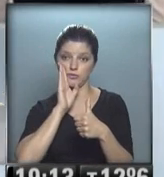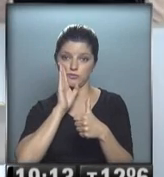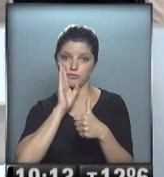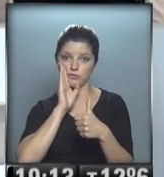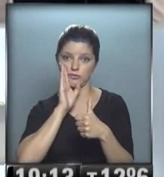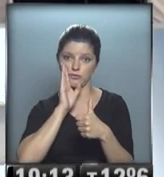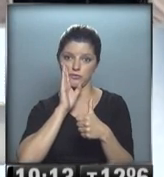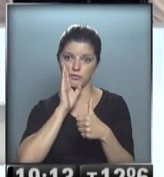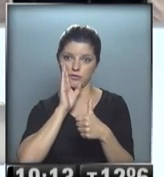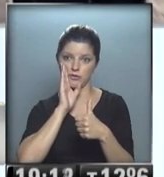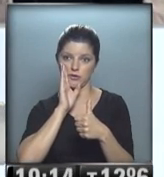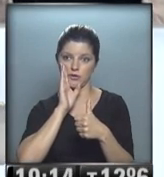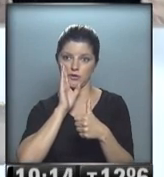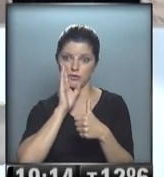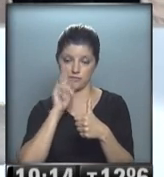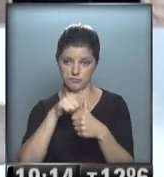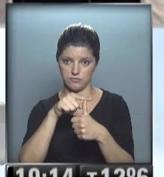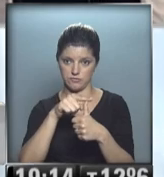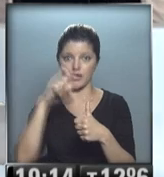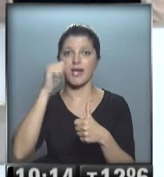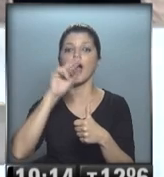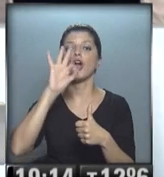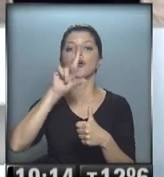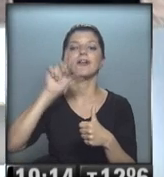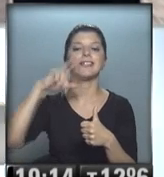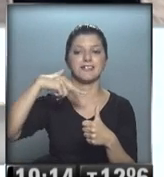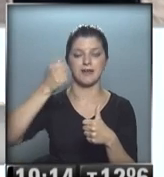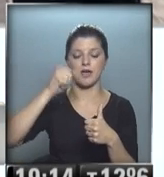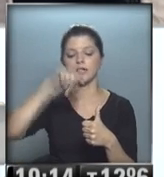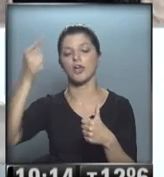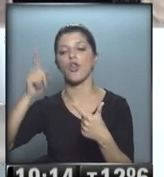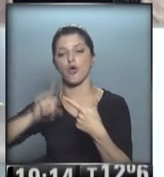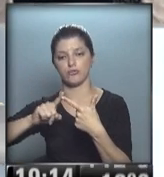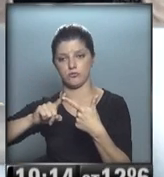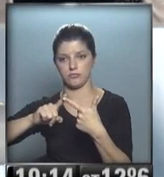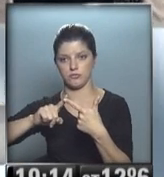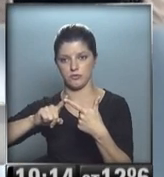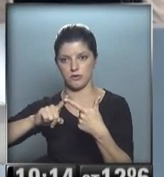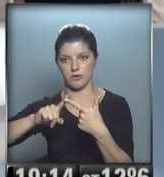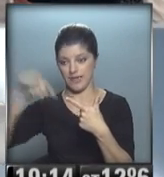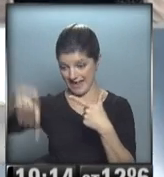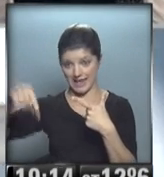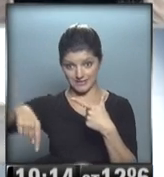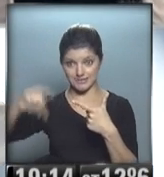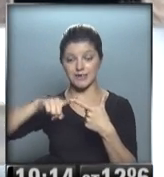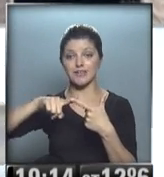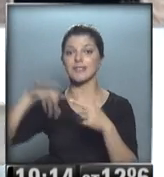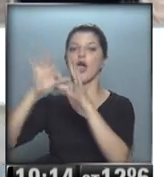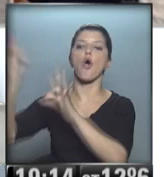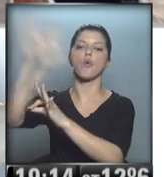otro? Del estado de Carolina. ¿Y el otro? Y este es